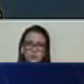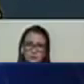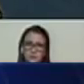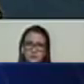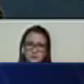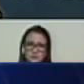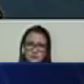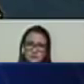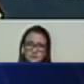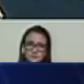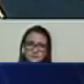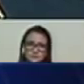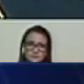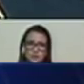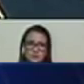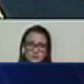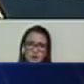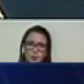Los puntos rojos.